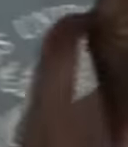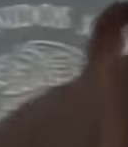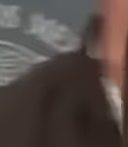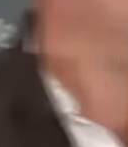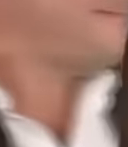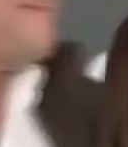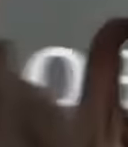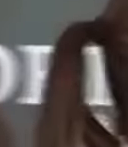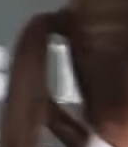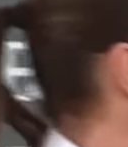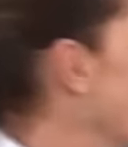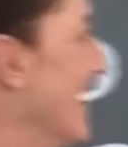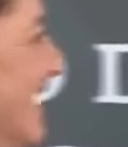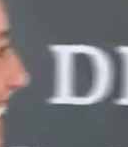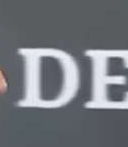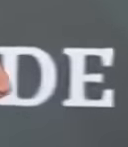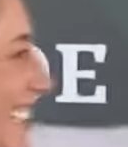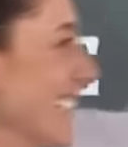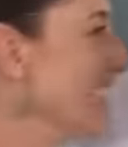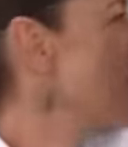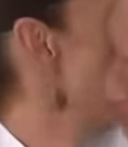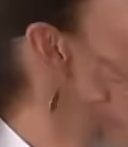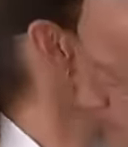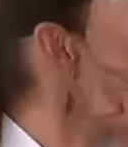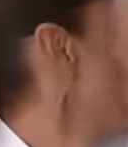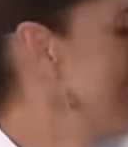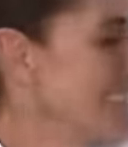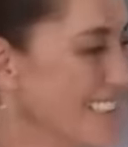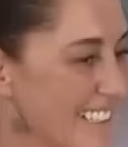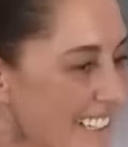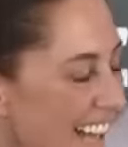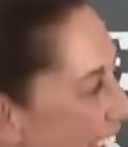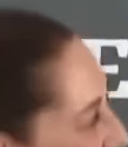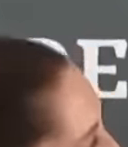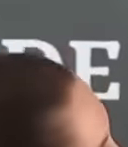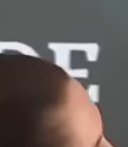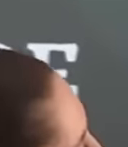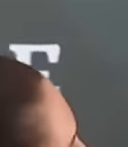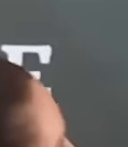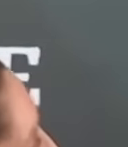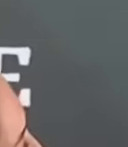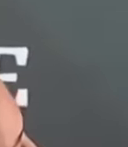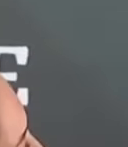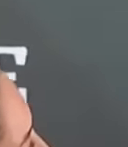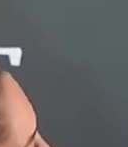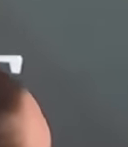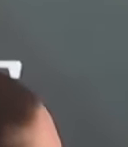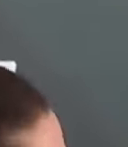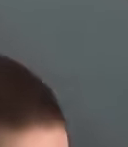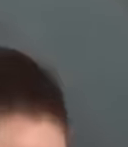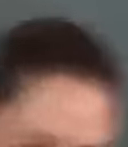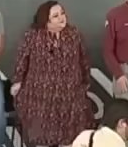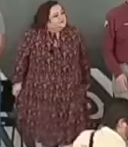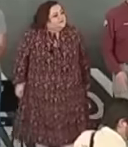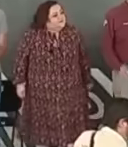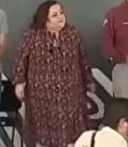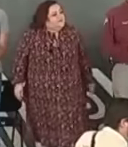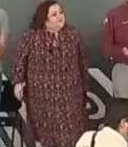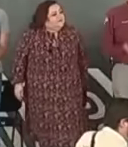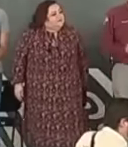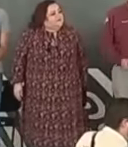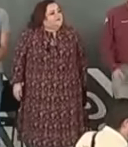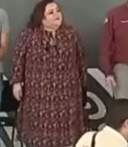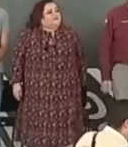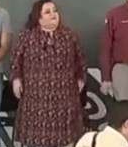Estimado público, escuchemos el mensaje que nos dirige el presidente constitucional de los Estados Unidos Mexicanos,